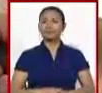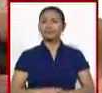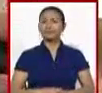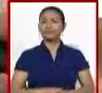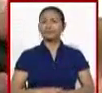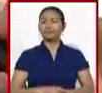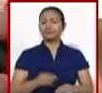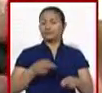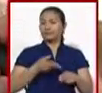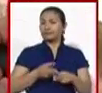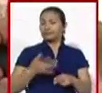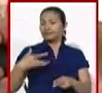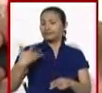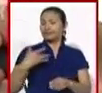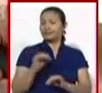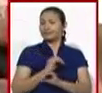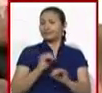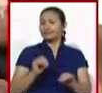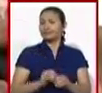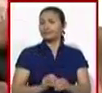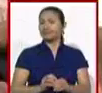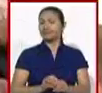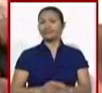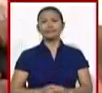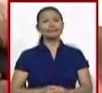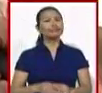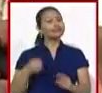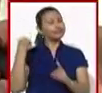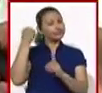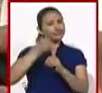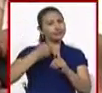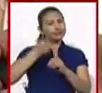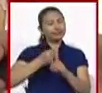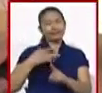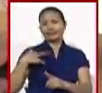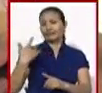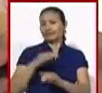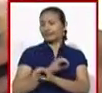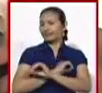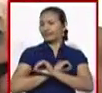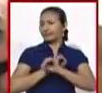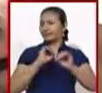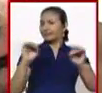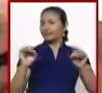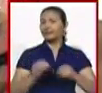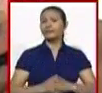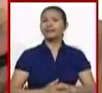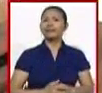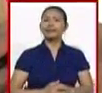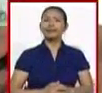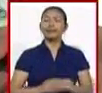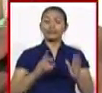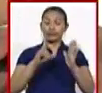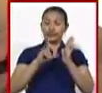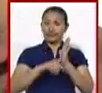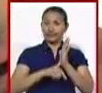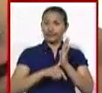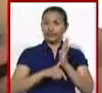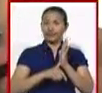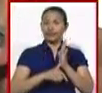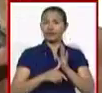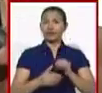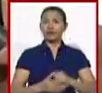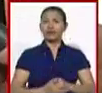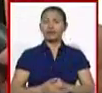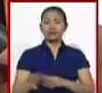rato que ella me apuñalaba yo no lo sentía porque yo le estaba pegando. En ese rato no lo sentía. Hasta que en esta